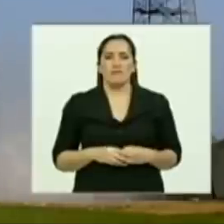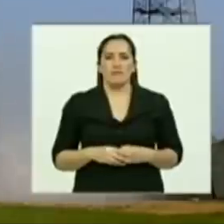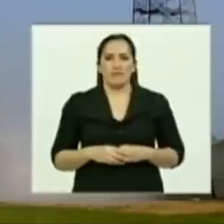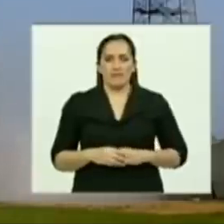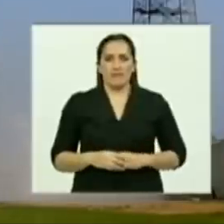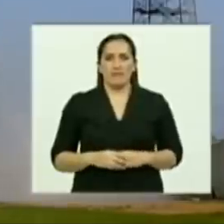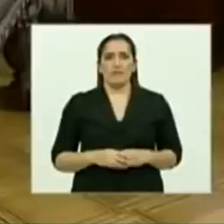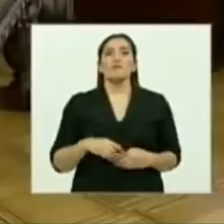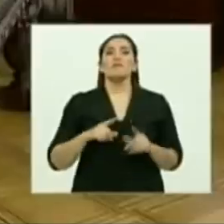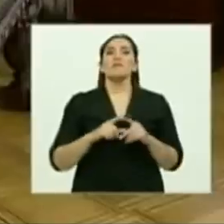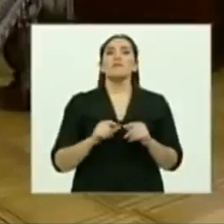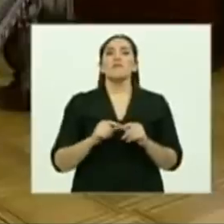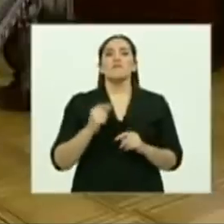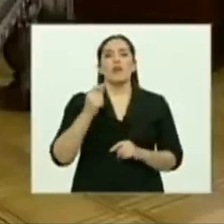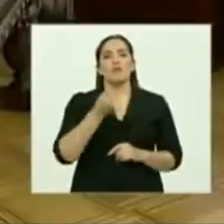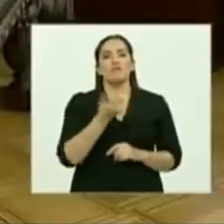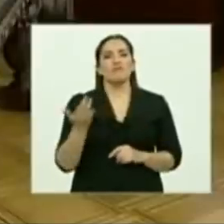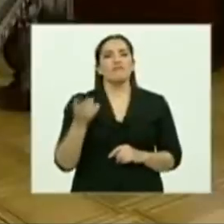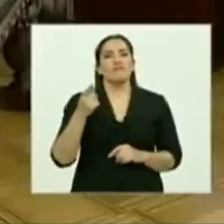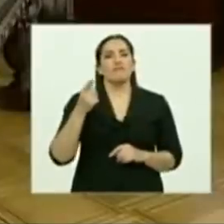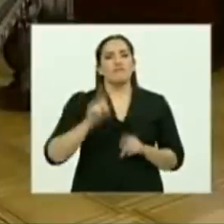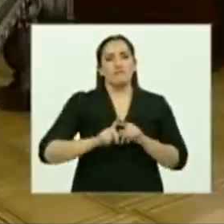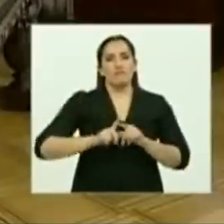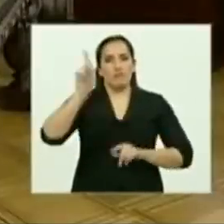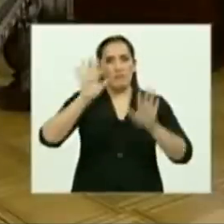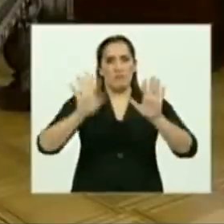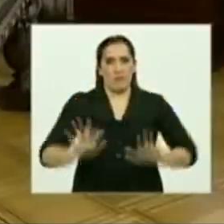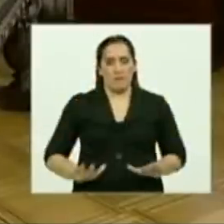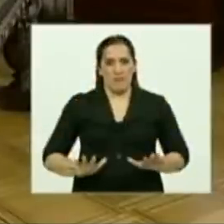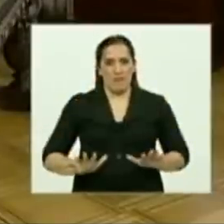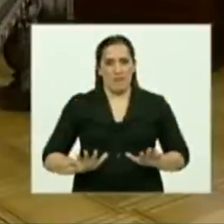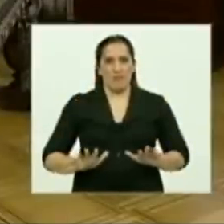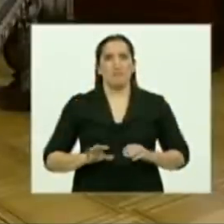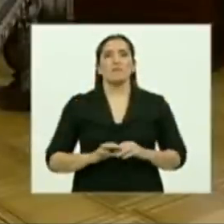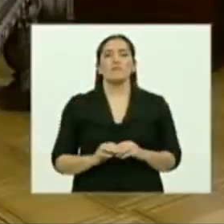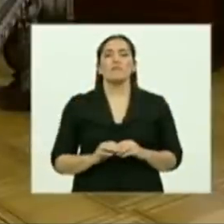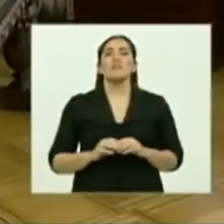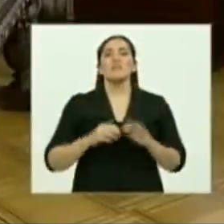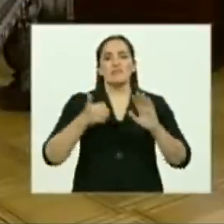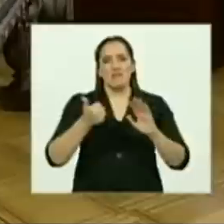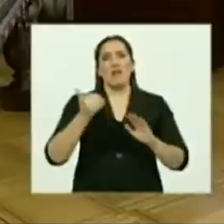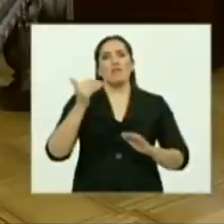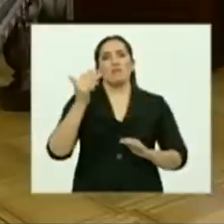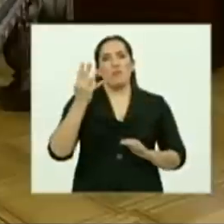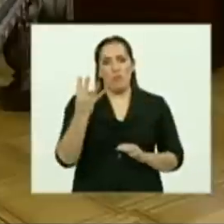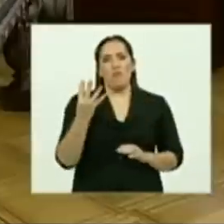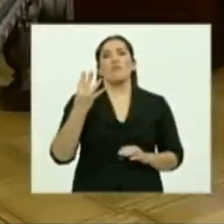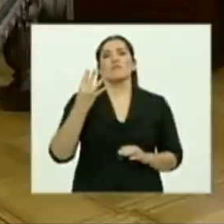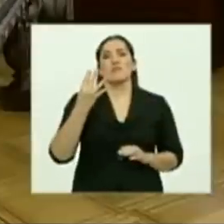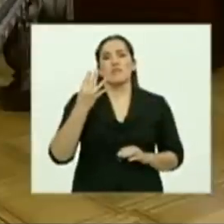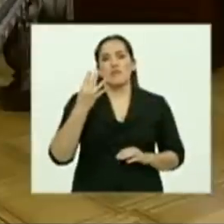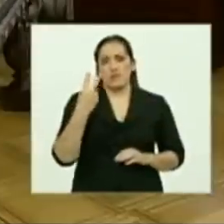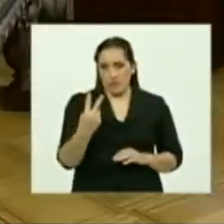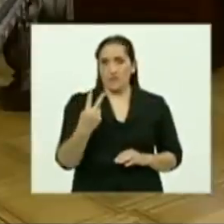Diez, nueve, 8, 7, 6, 5, 4, 3,